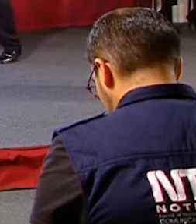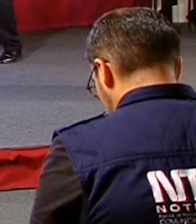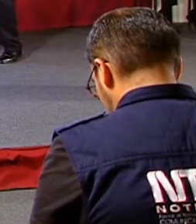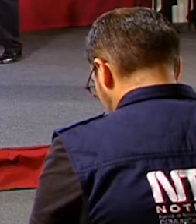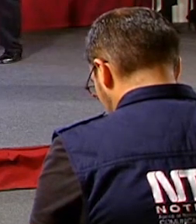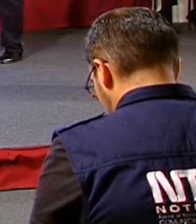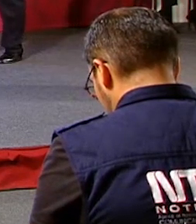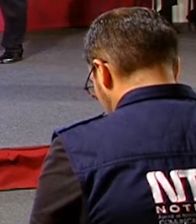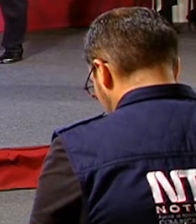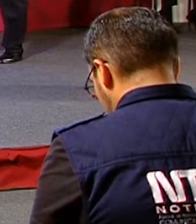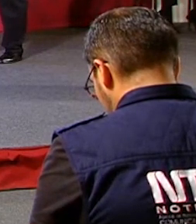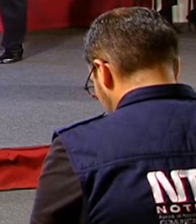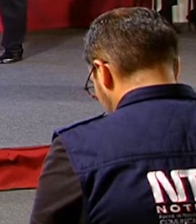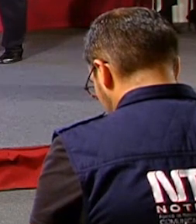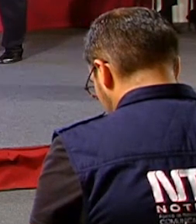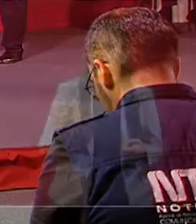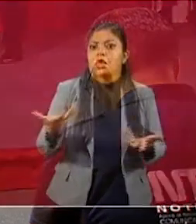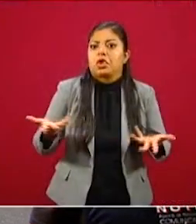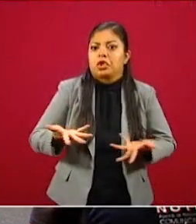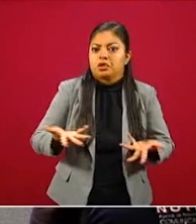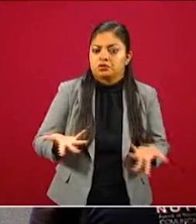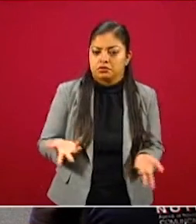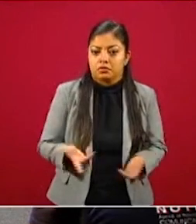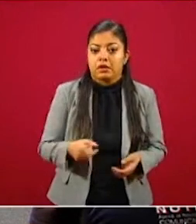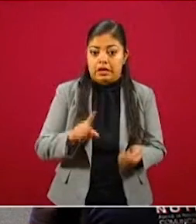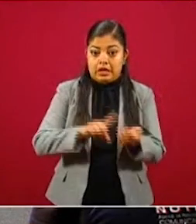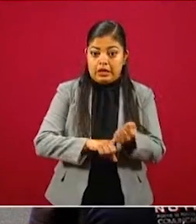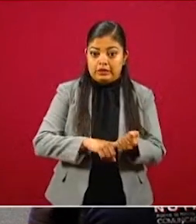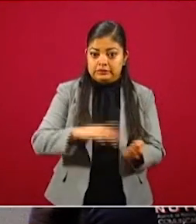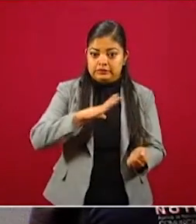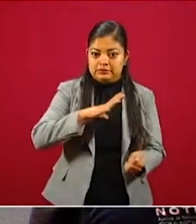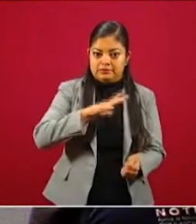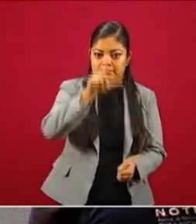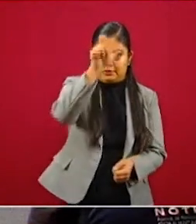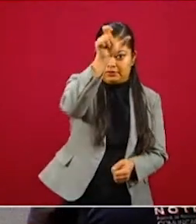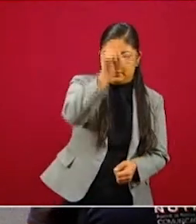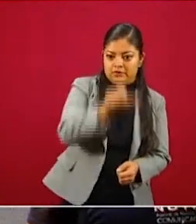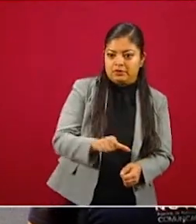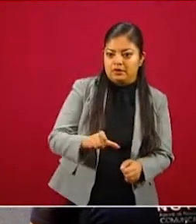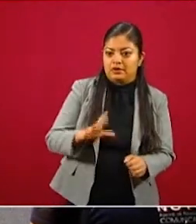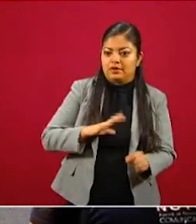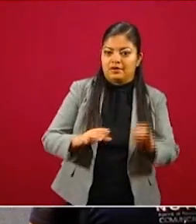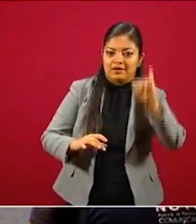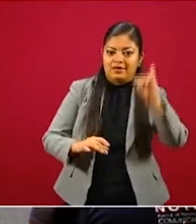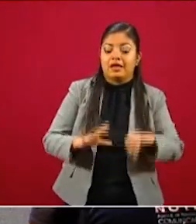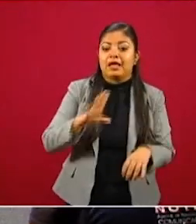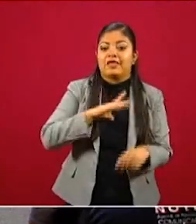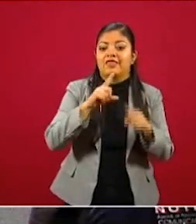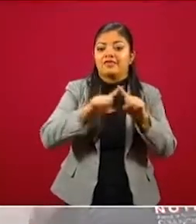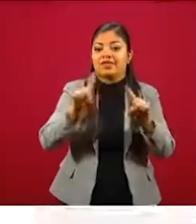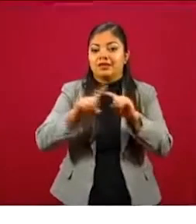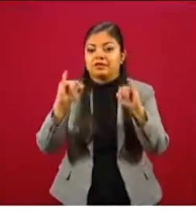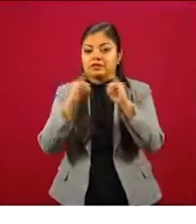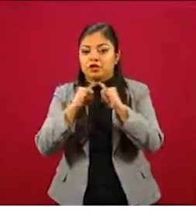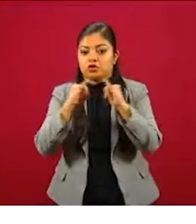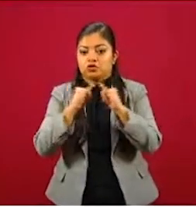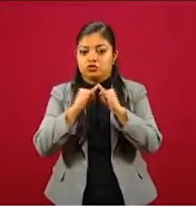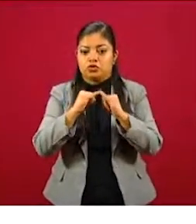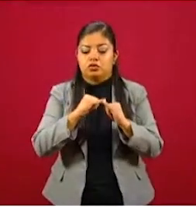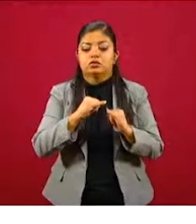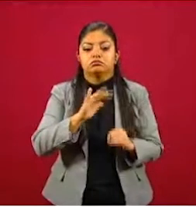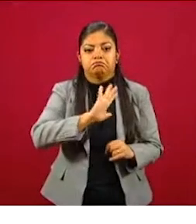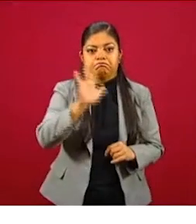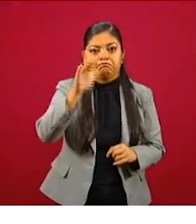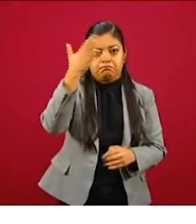¿Qué hemos hecho? ¿Qué avances tenemos? Y aquí está en la columna por la izquierda, por las instituciones, incluyendo las que